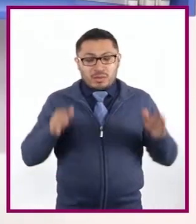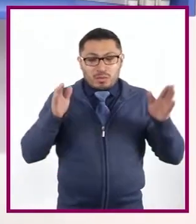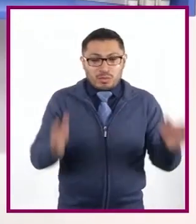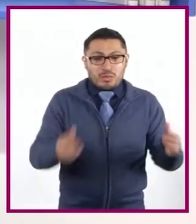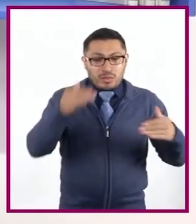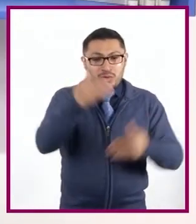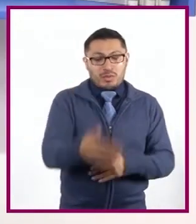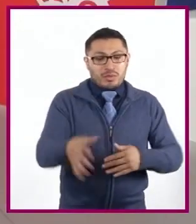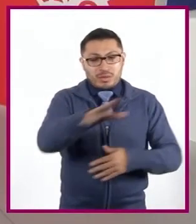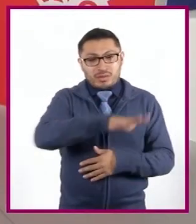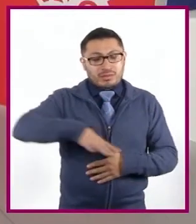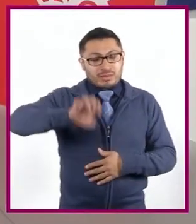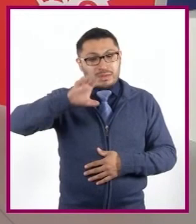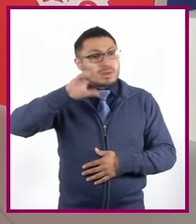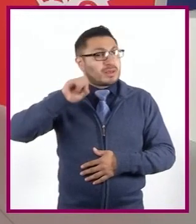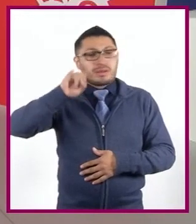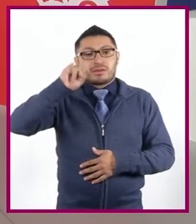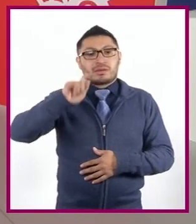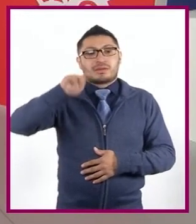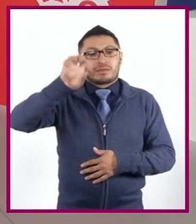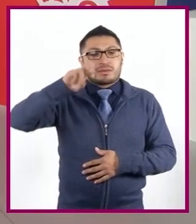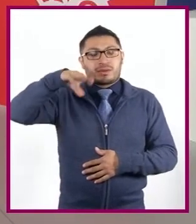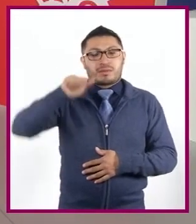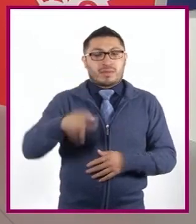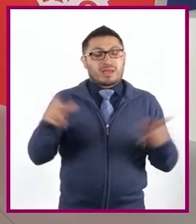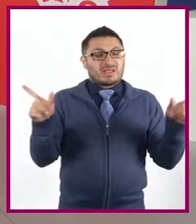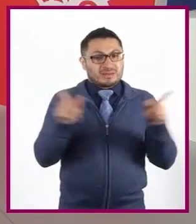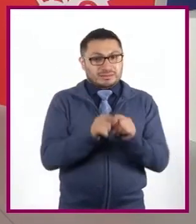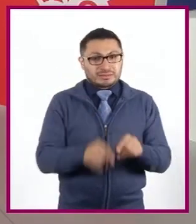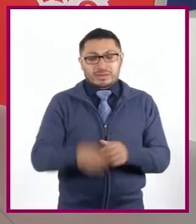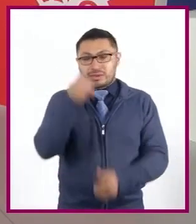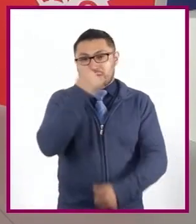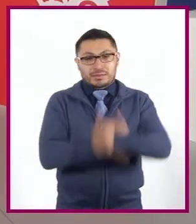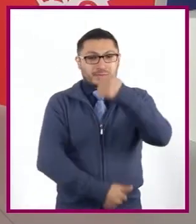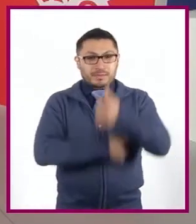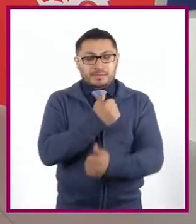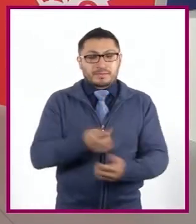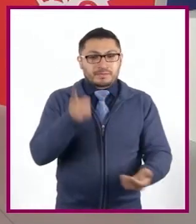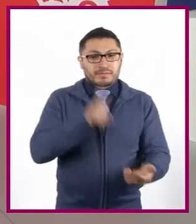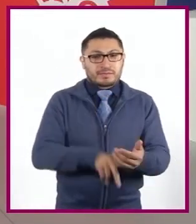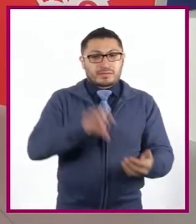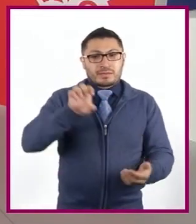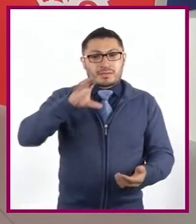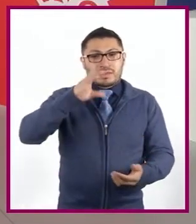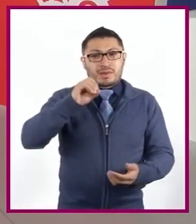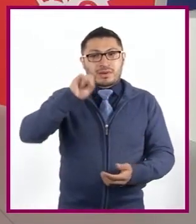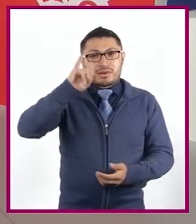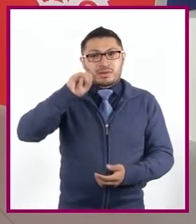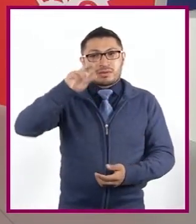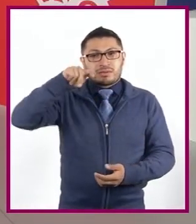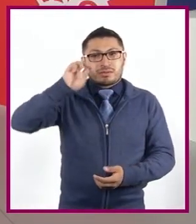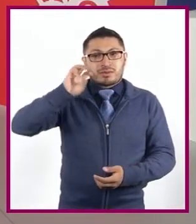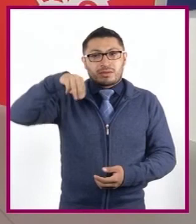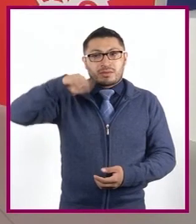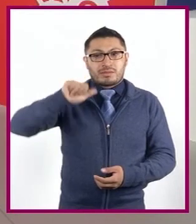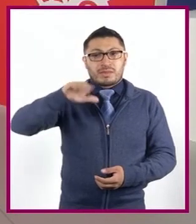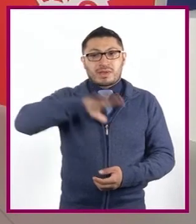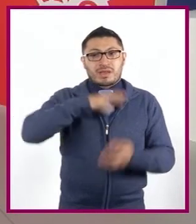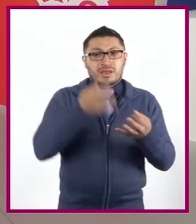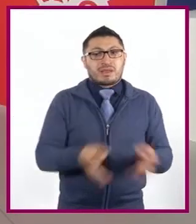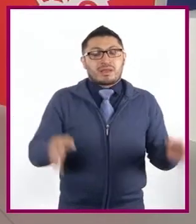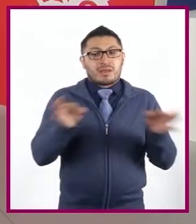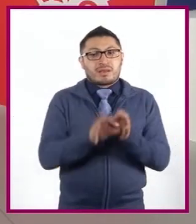soporte el ecosistema. Concluyendo, la competencia en los ecosistemas juega un papel muy importante en